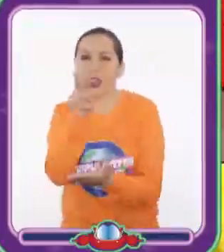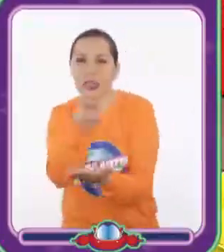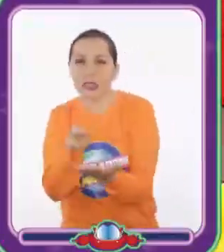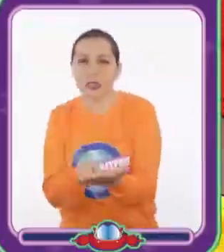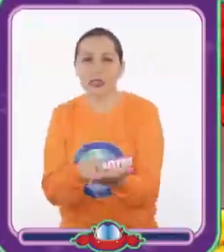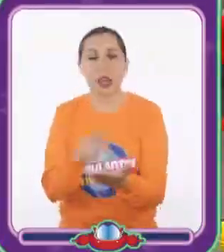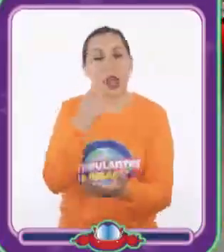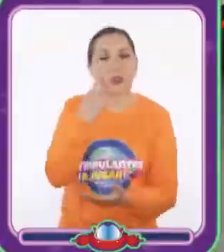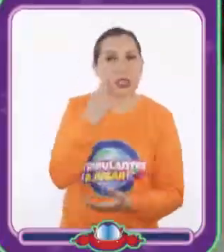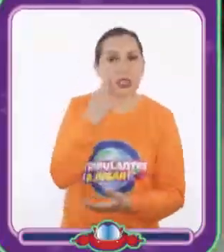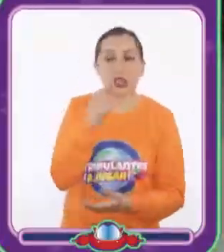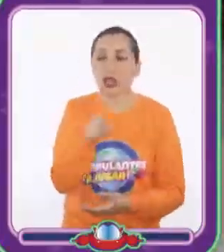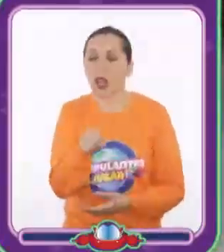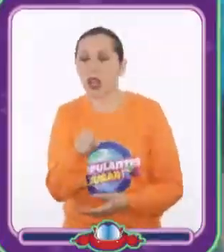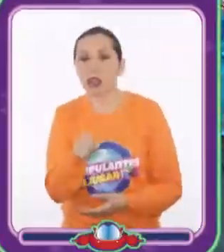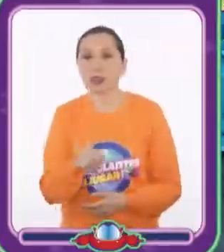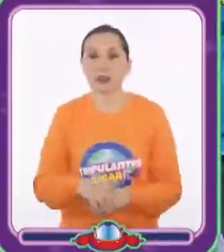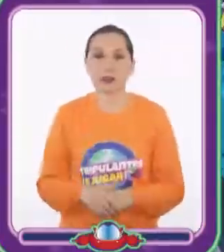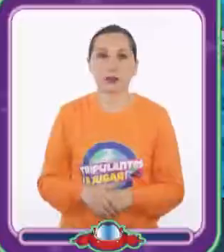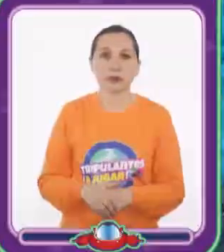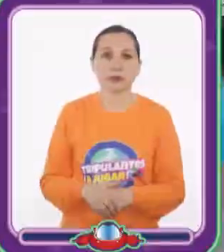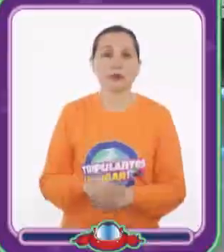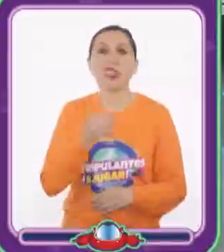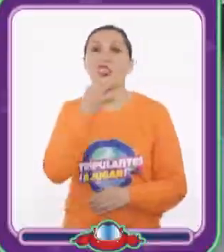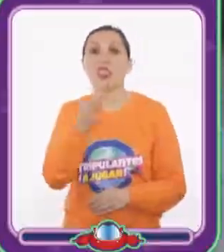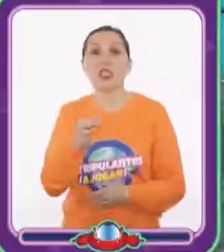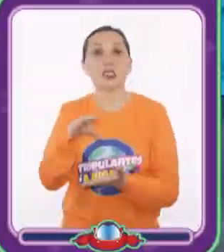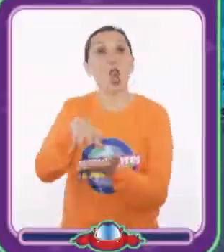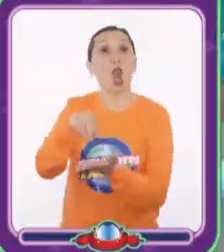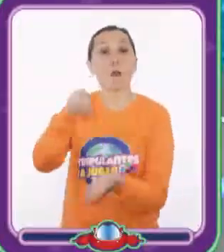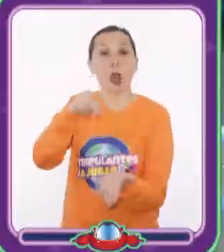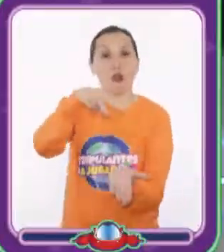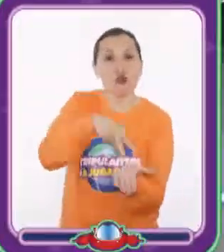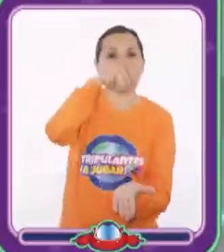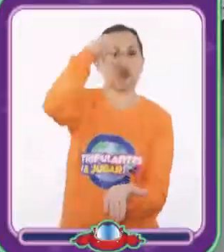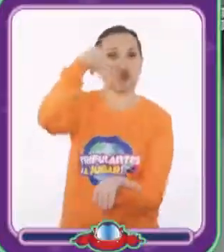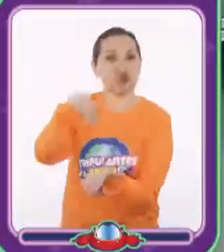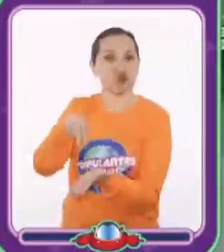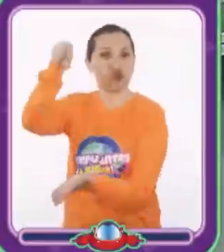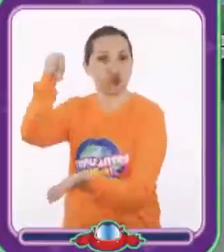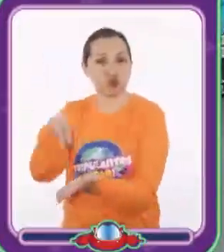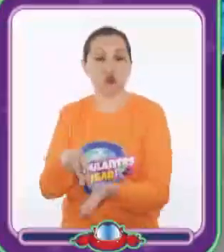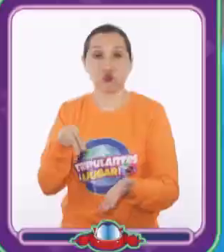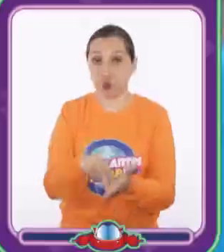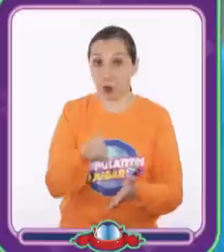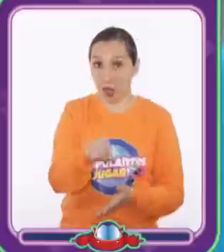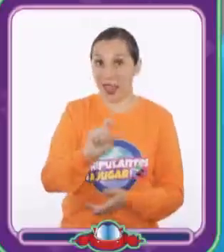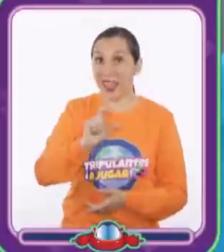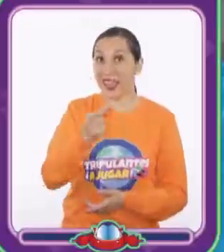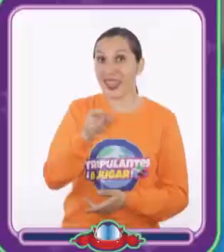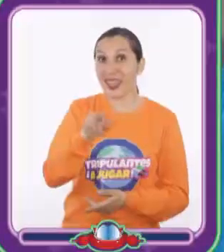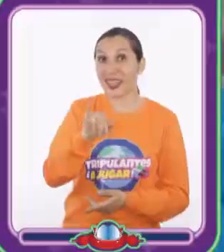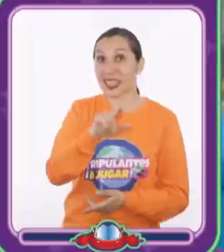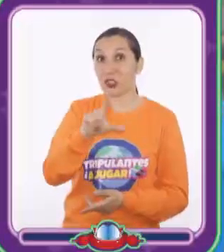ver, por este lado. ¿Qué dice por acá? Hacer como grillo, saltar como grillo. ¿Saltar como grillo? ¿Qué aquí